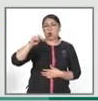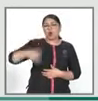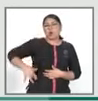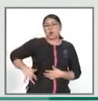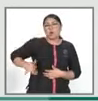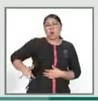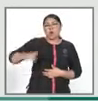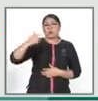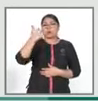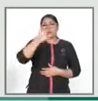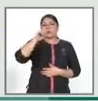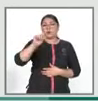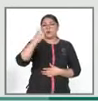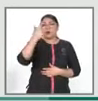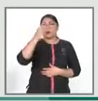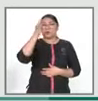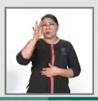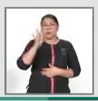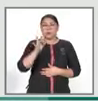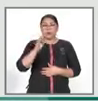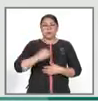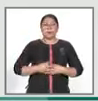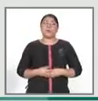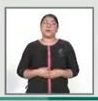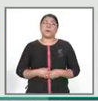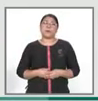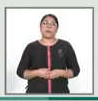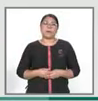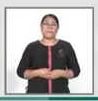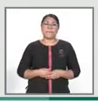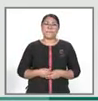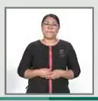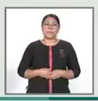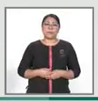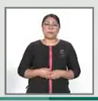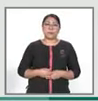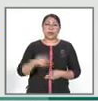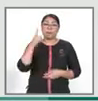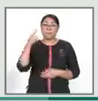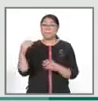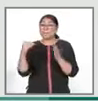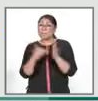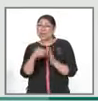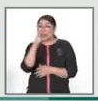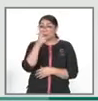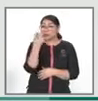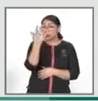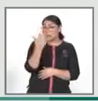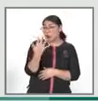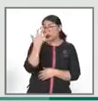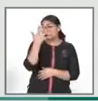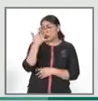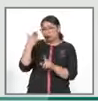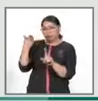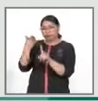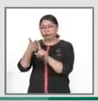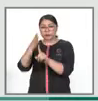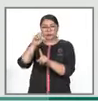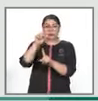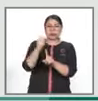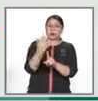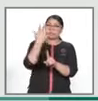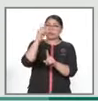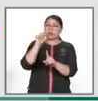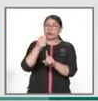6.8 por por sexo 1255 casos el 65.6